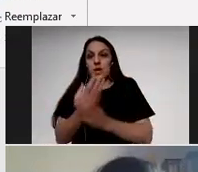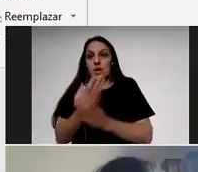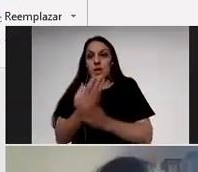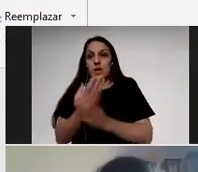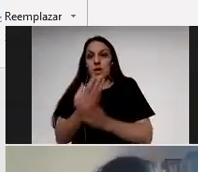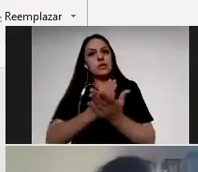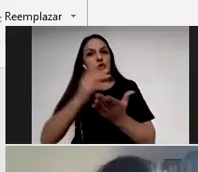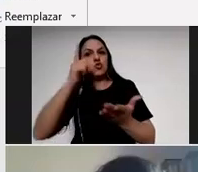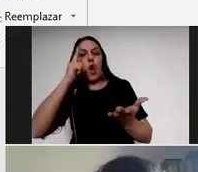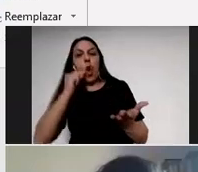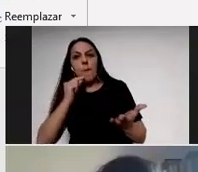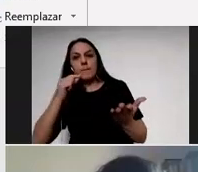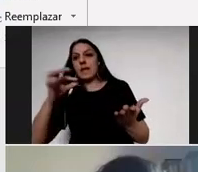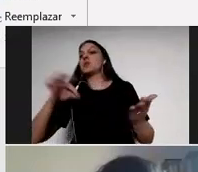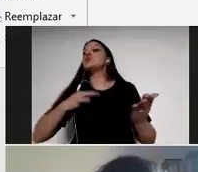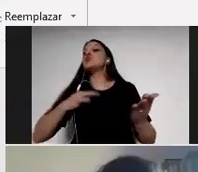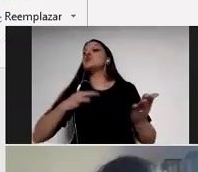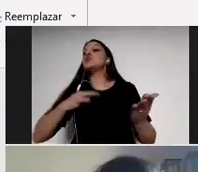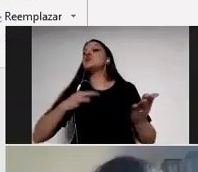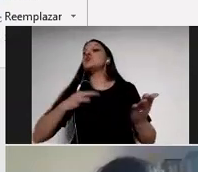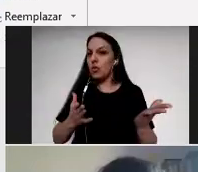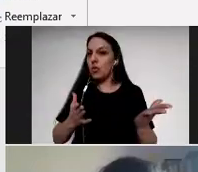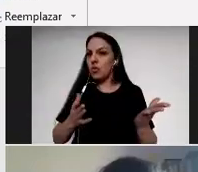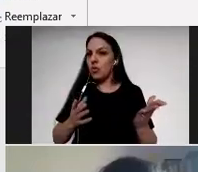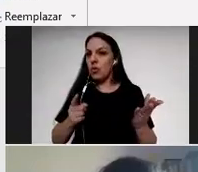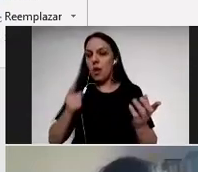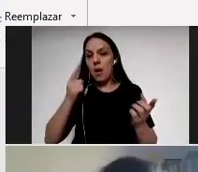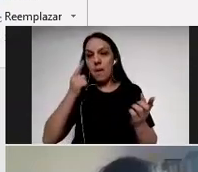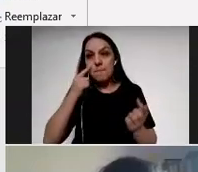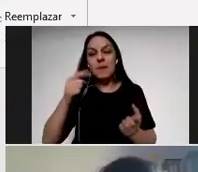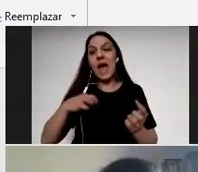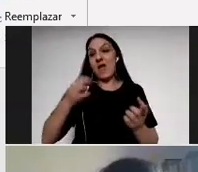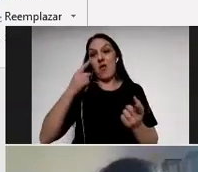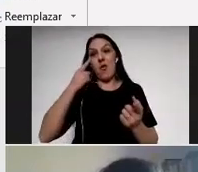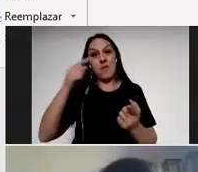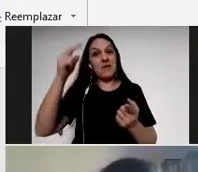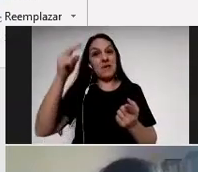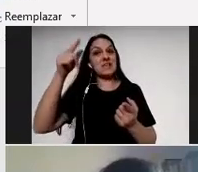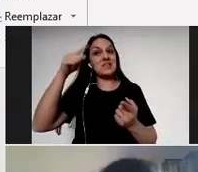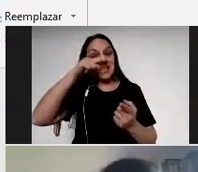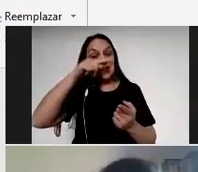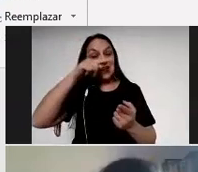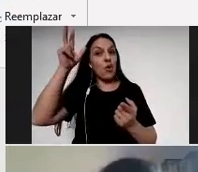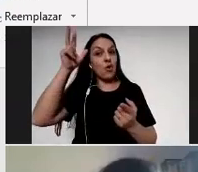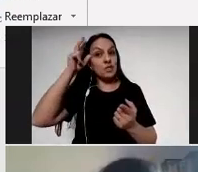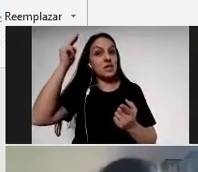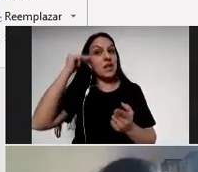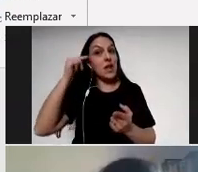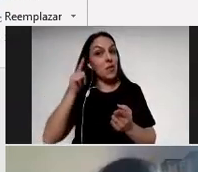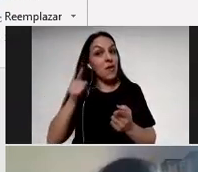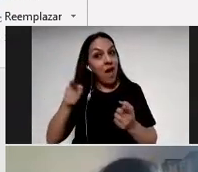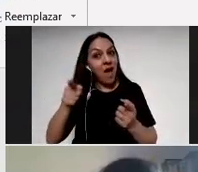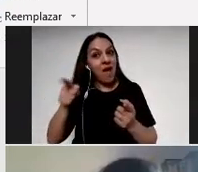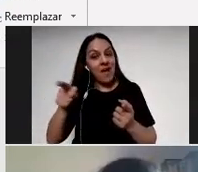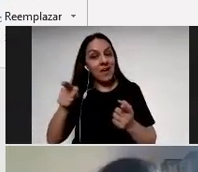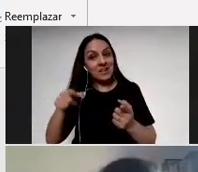Ciudadano, como ya les dije, en 1789, ahí hay lineamientos sobre los derechos individuales. Esto